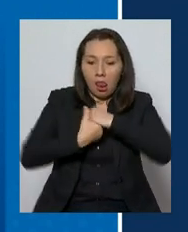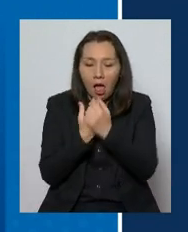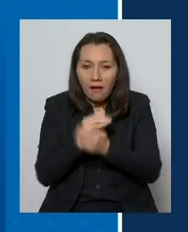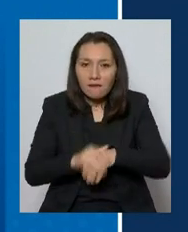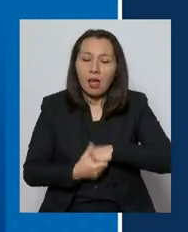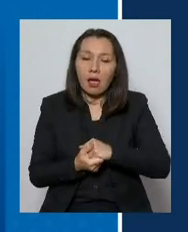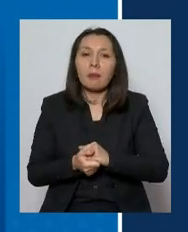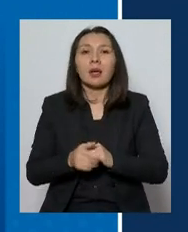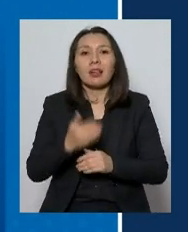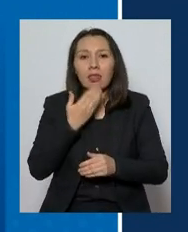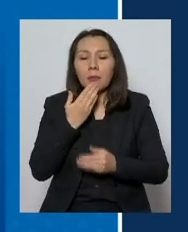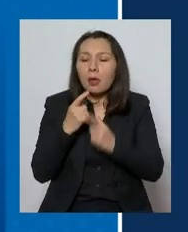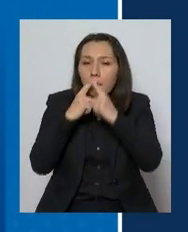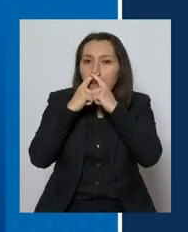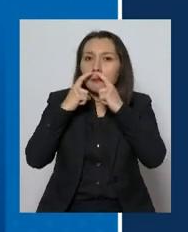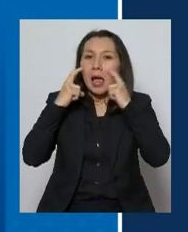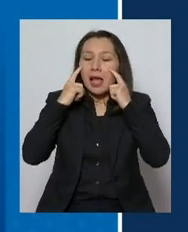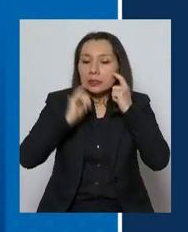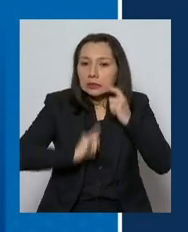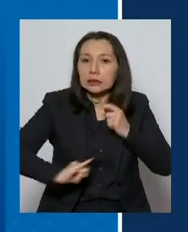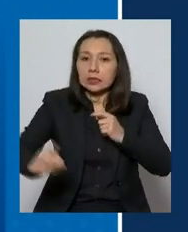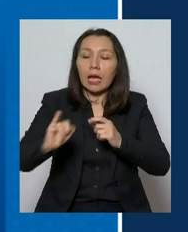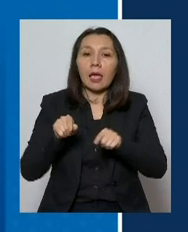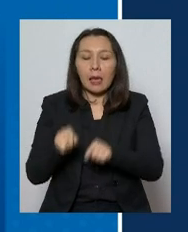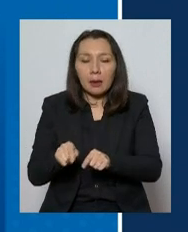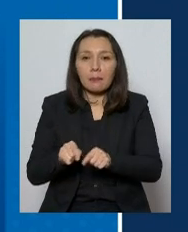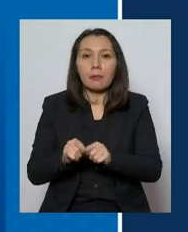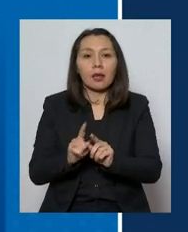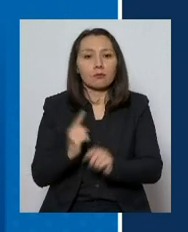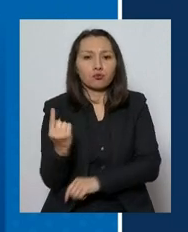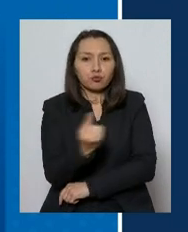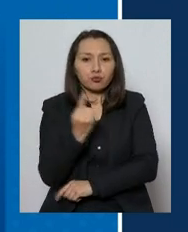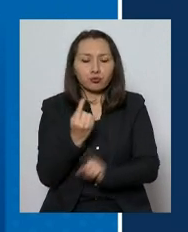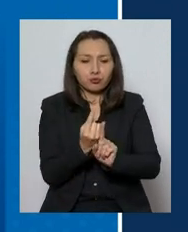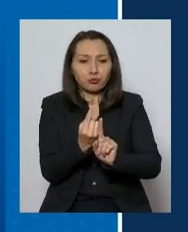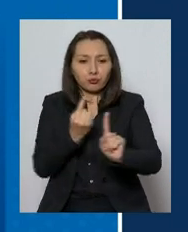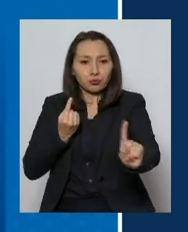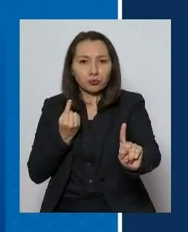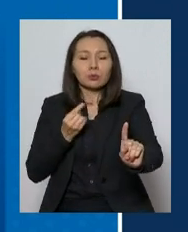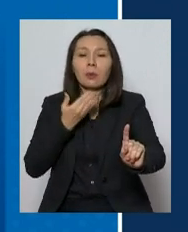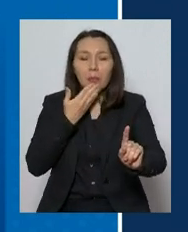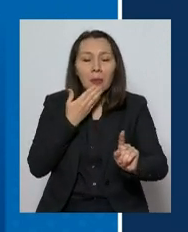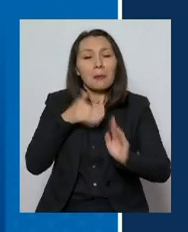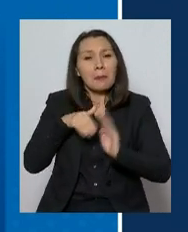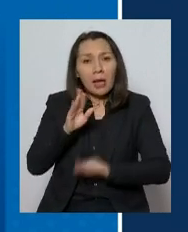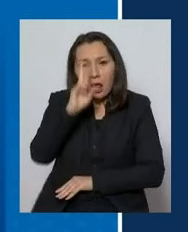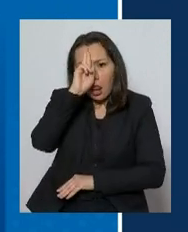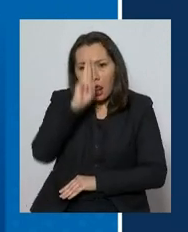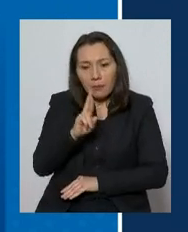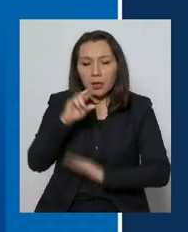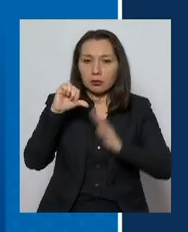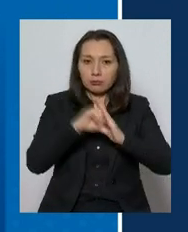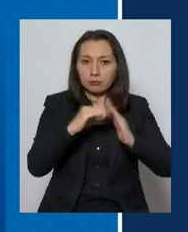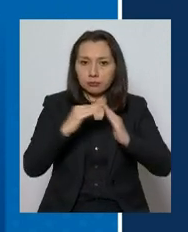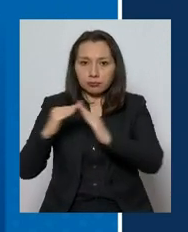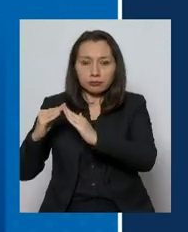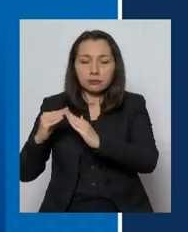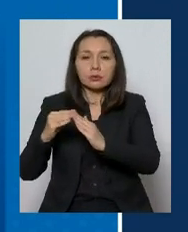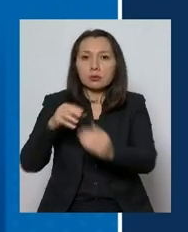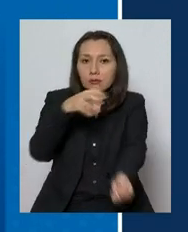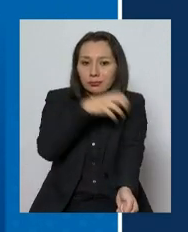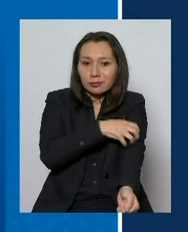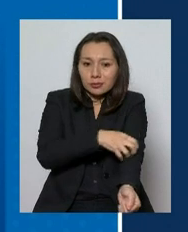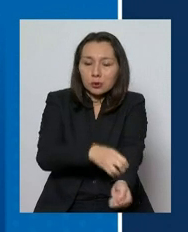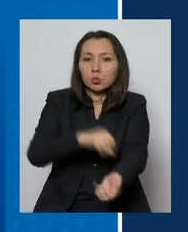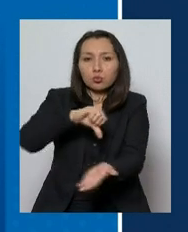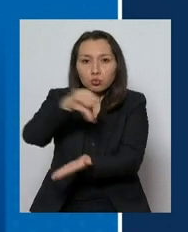manos, el uso de mascarilla de forma permanente, el aislamiento social y sobre todo el respeto por las cuarentenas en las regiones, en